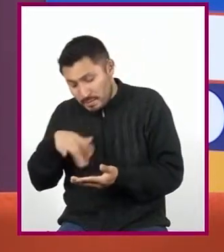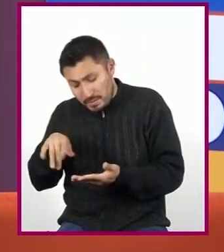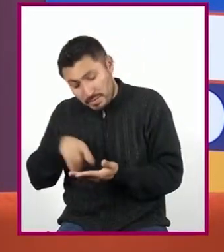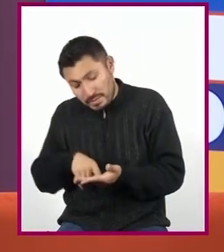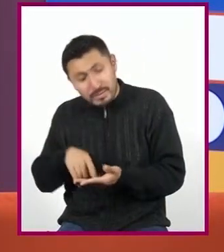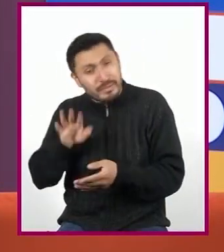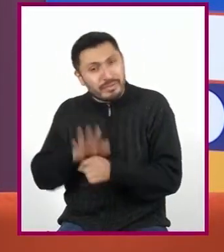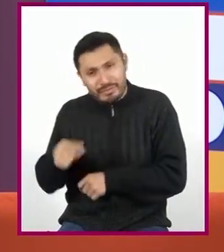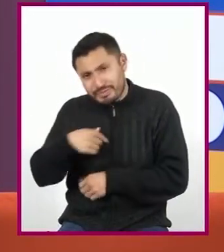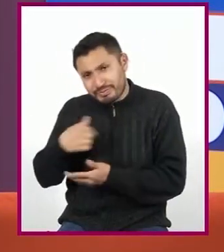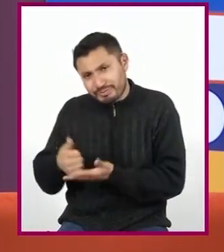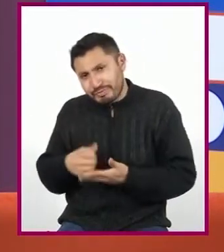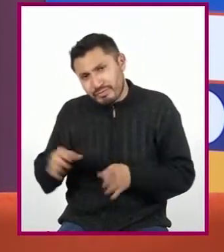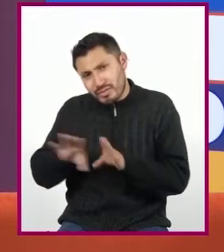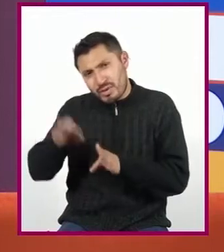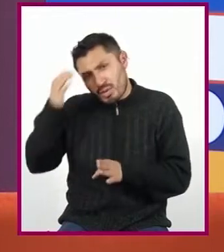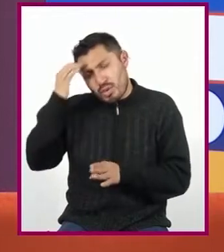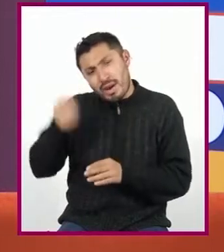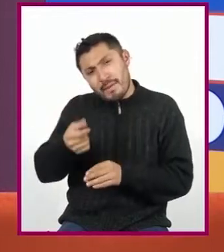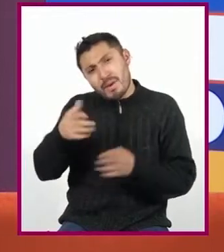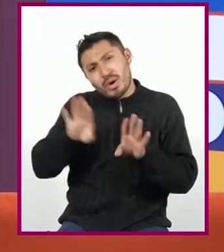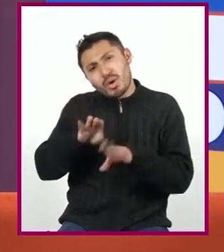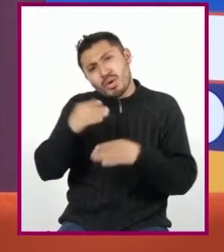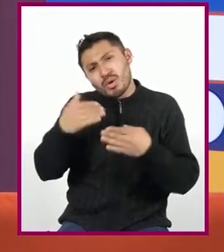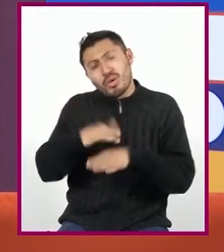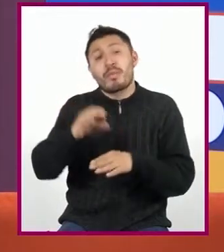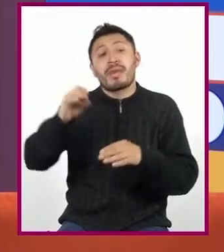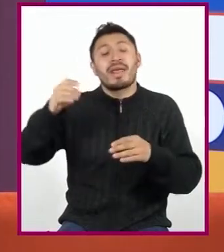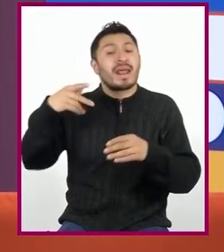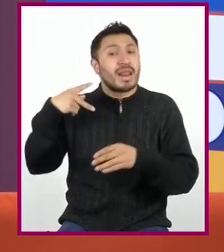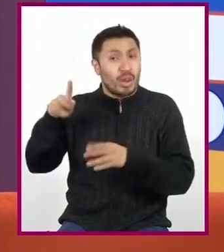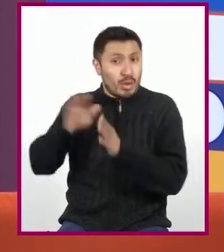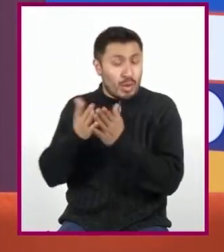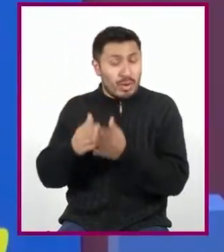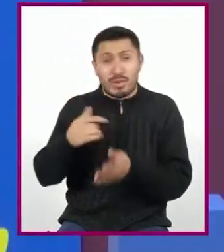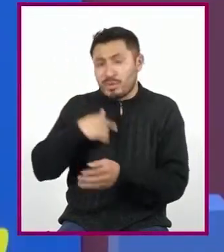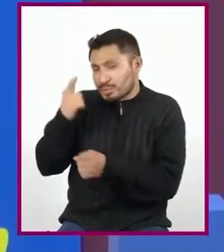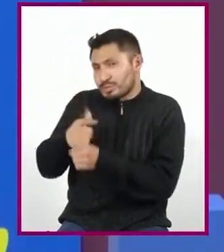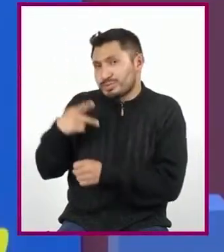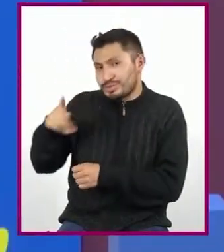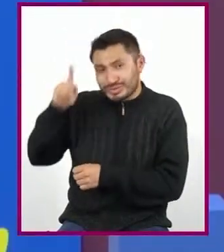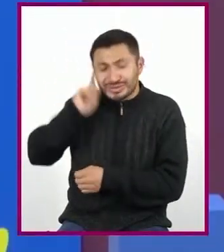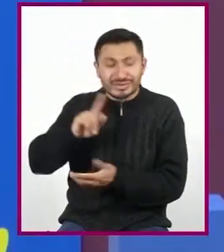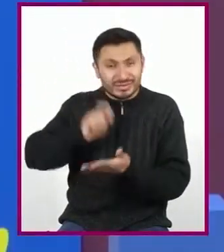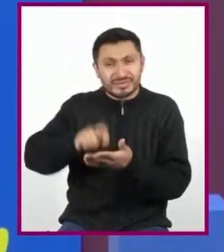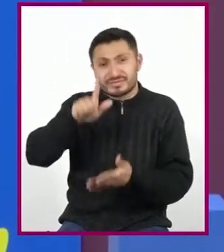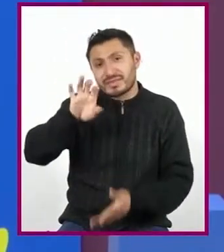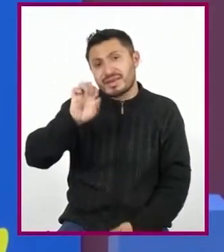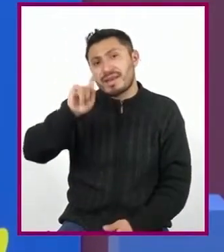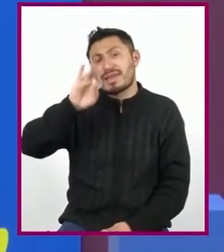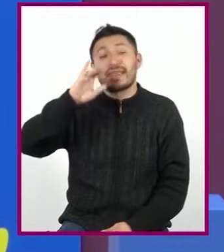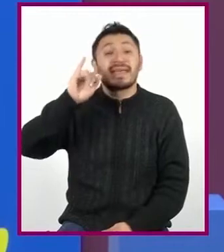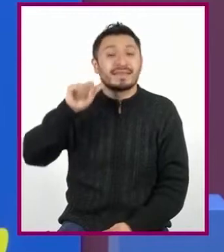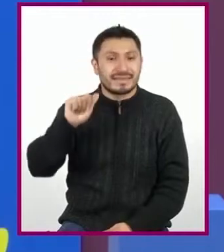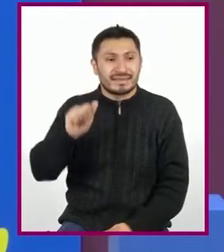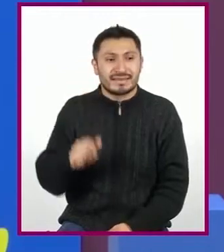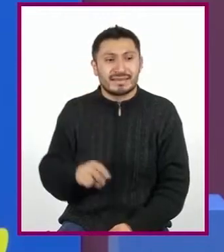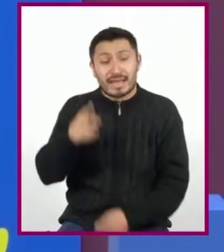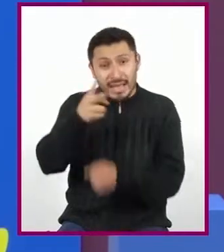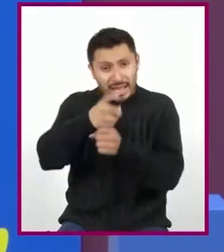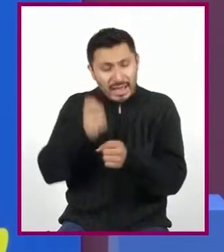nombre y la imagen de la tapa, pues es un tipo de fotografía que puedo encontrar también en mis